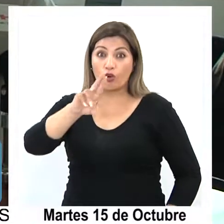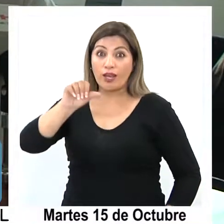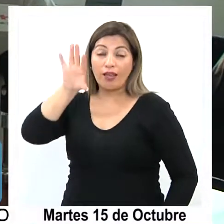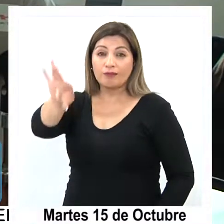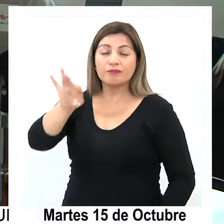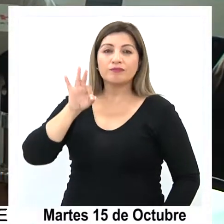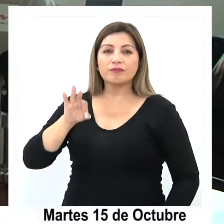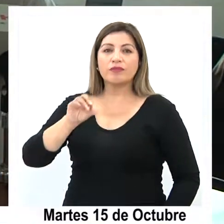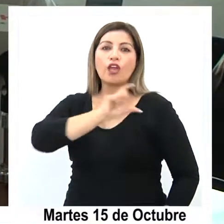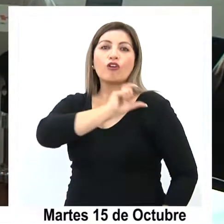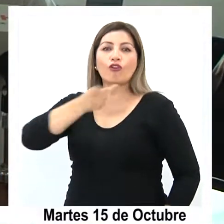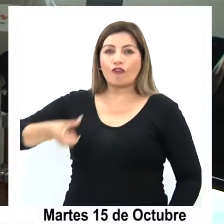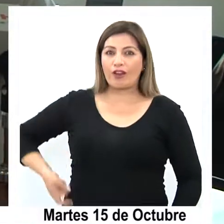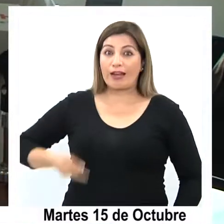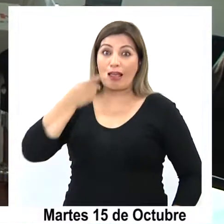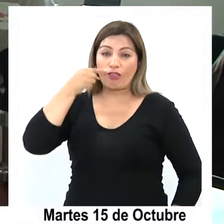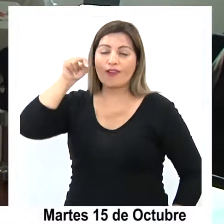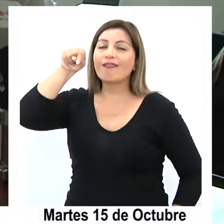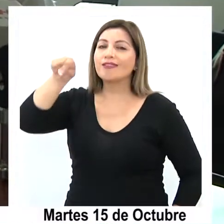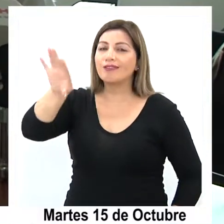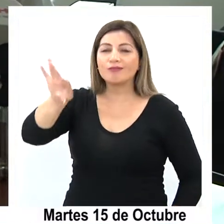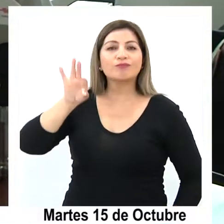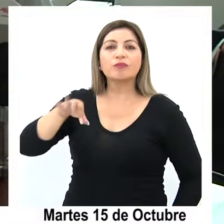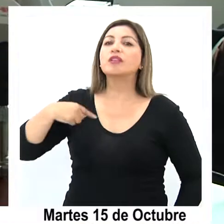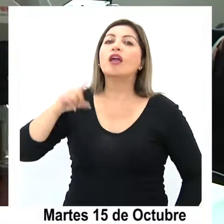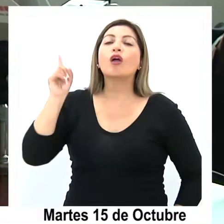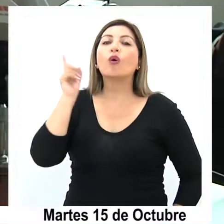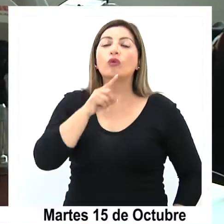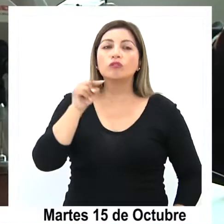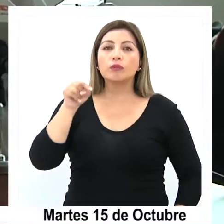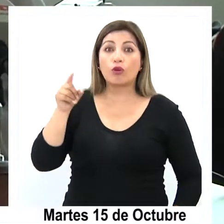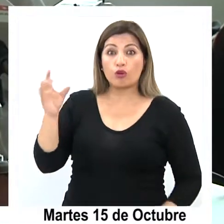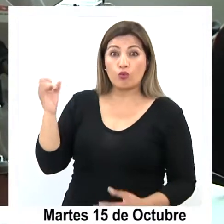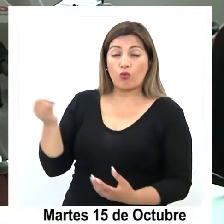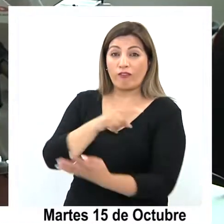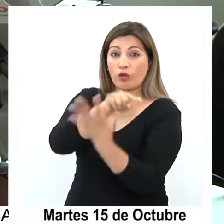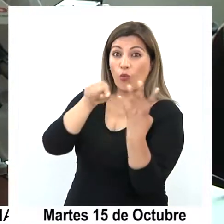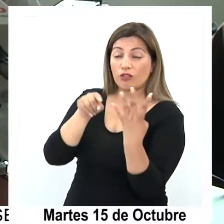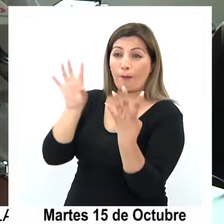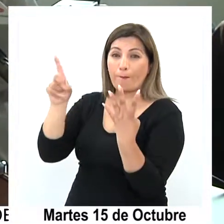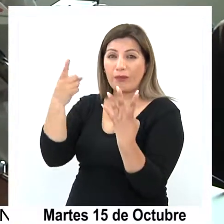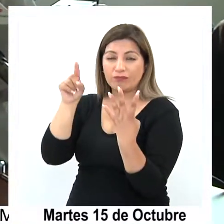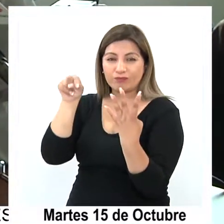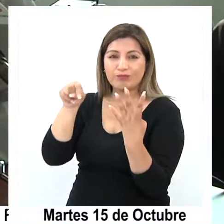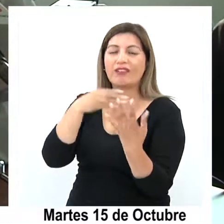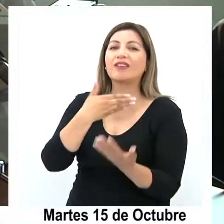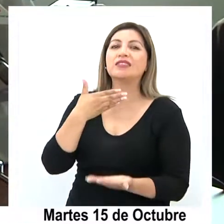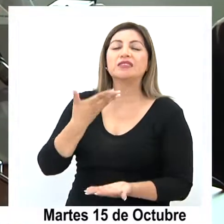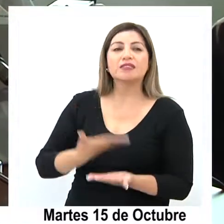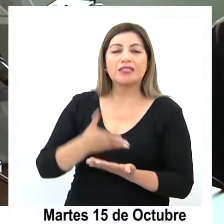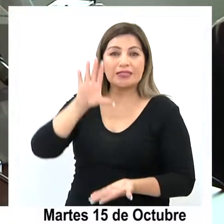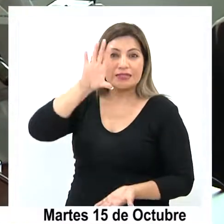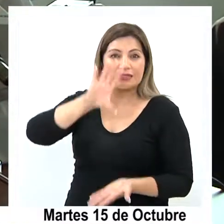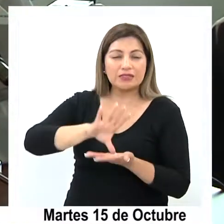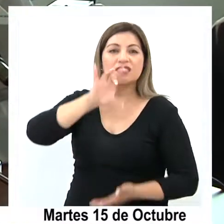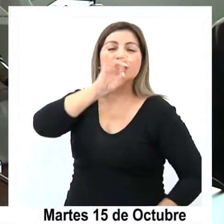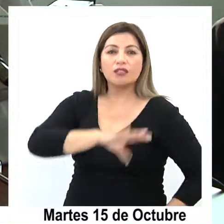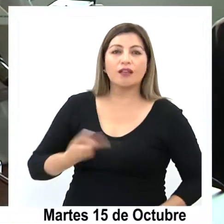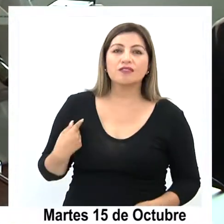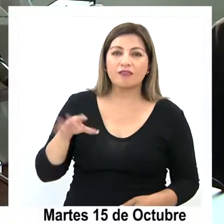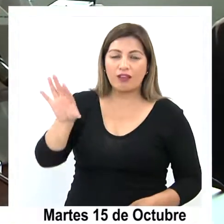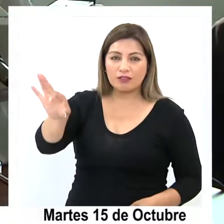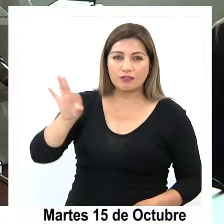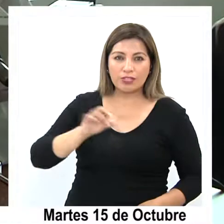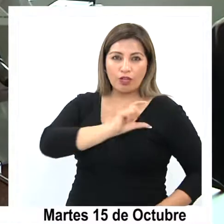cores y gobernadores regionales. Esta última es una elección nueva. Es primera vez en nuestro país que se van a